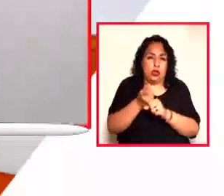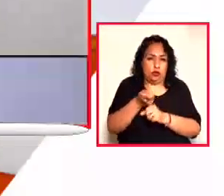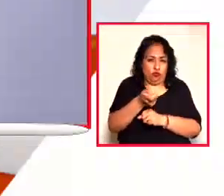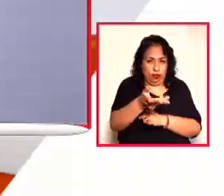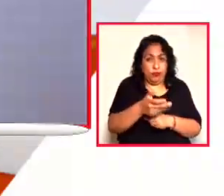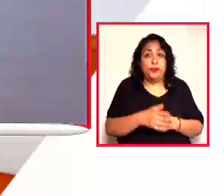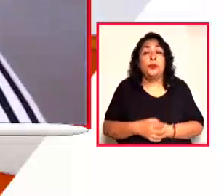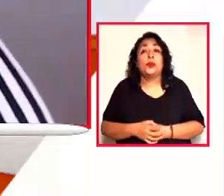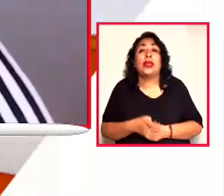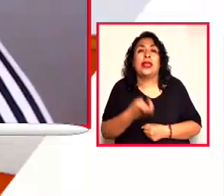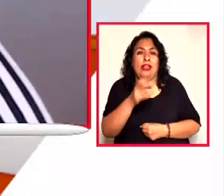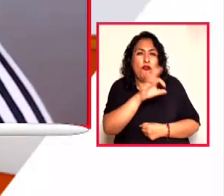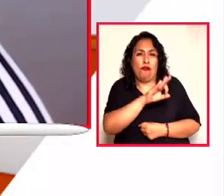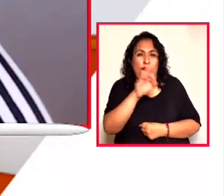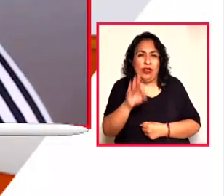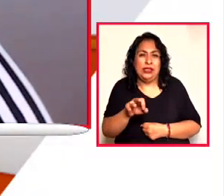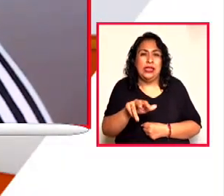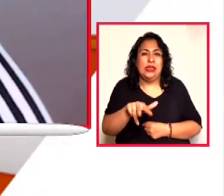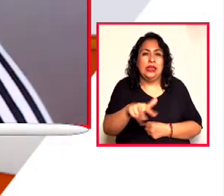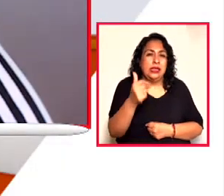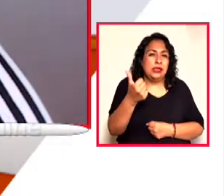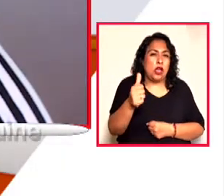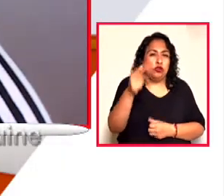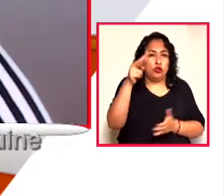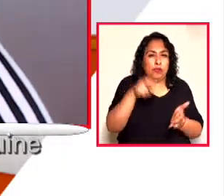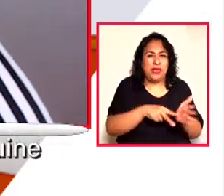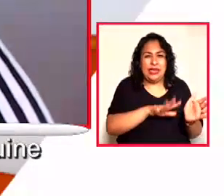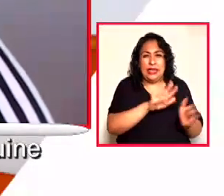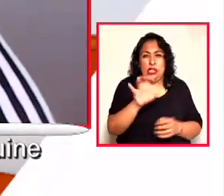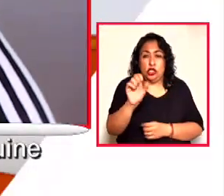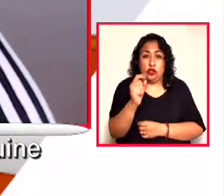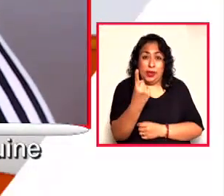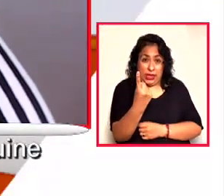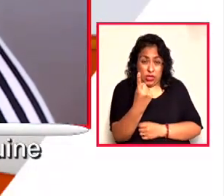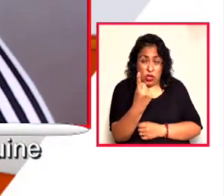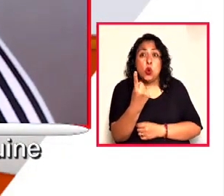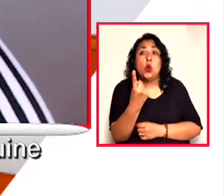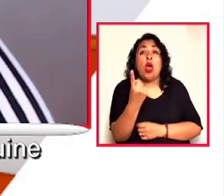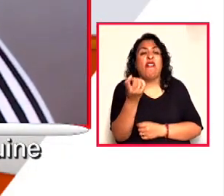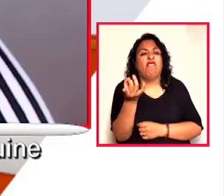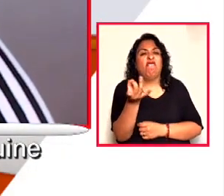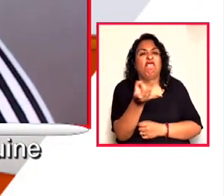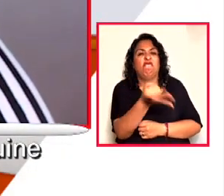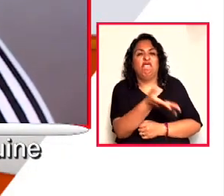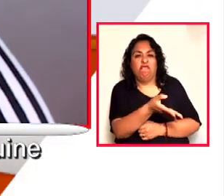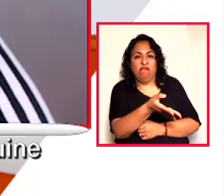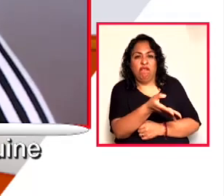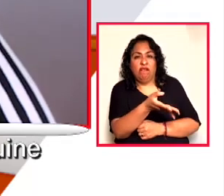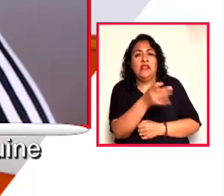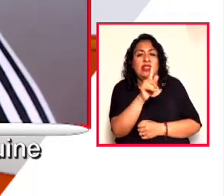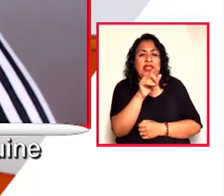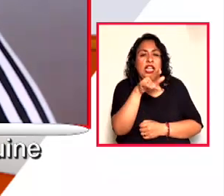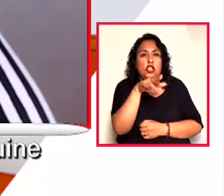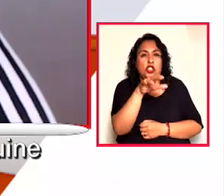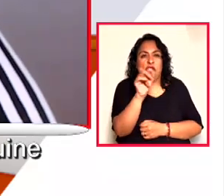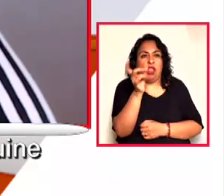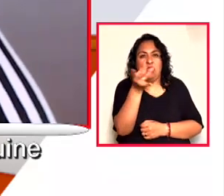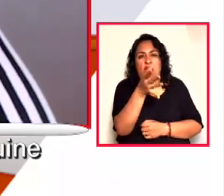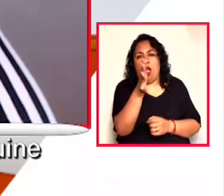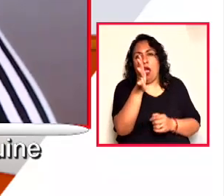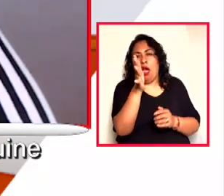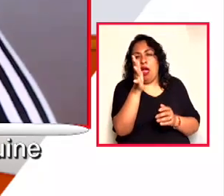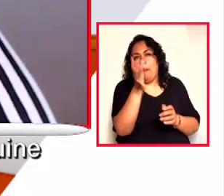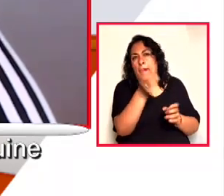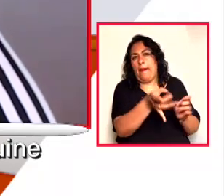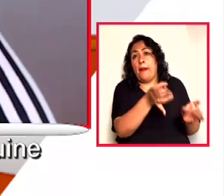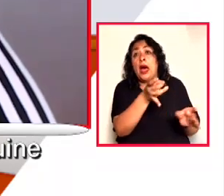Esta fecha, el 13 de agosto de 1521, donde es la caída efectiva, digamos, de Tenochtitlan, y pues sí